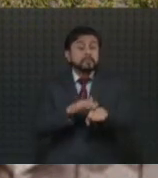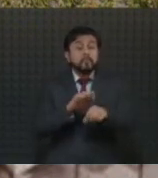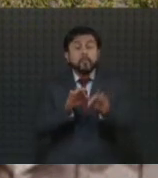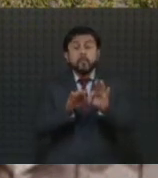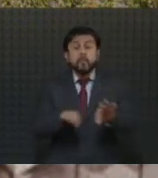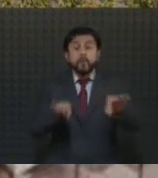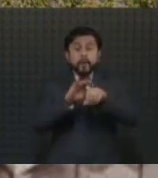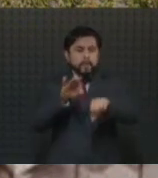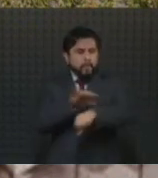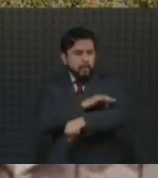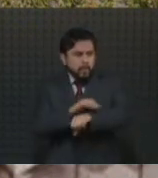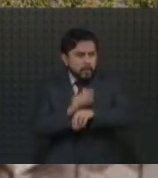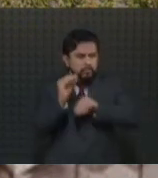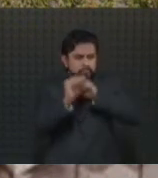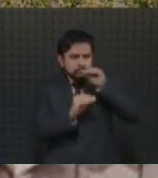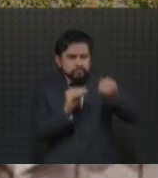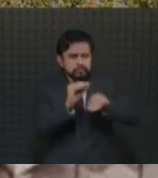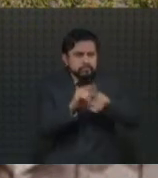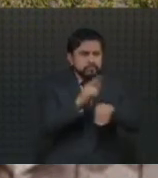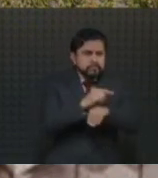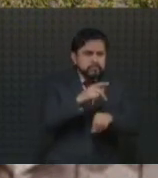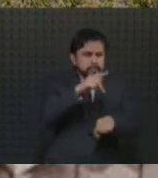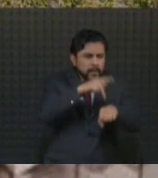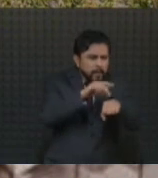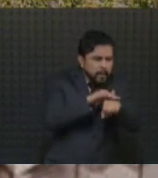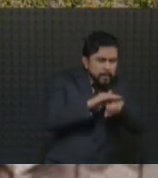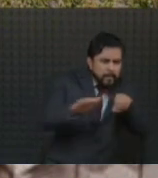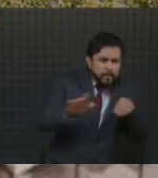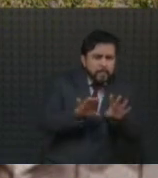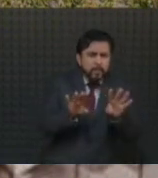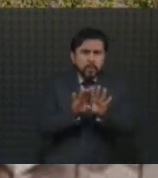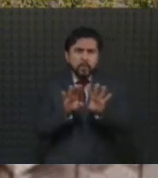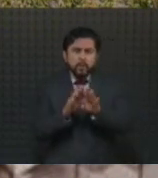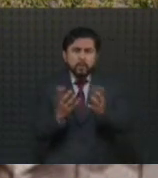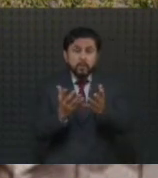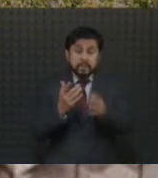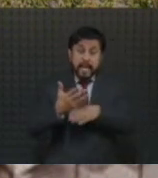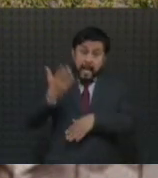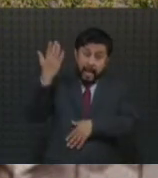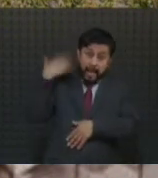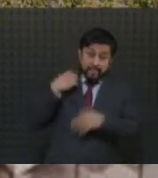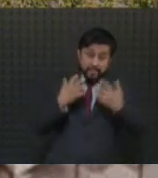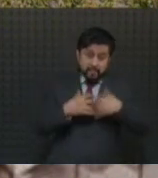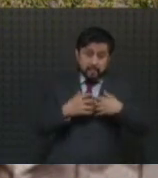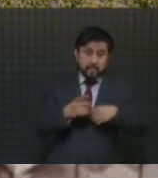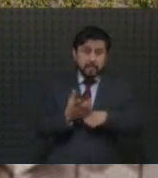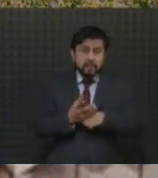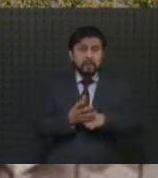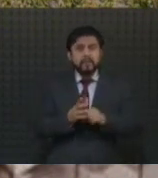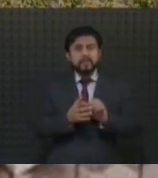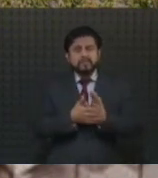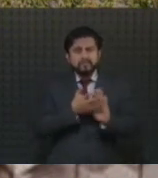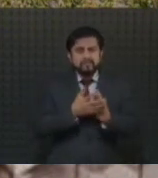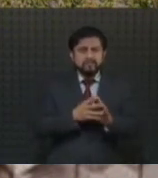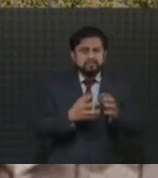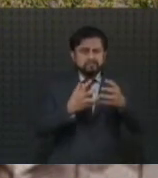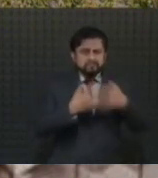roca, esta cantera que dio para los pavimentos de la ciudad durante muchos años y sigue dando, ya no como